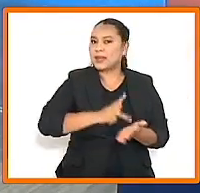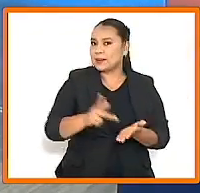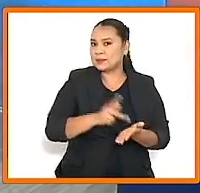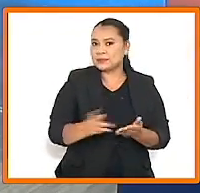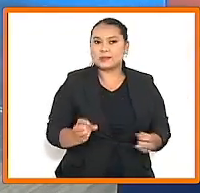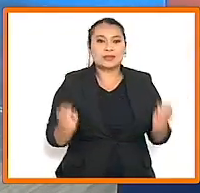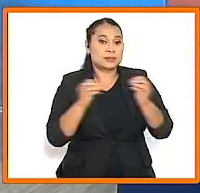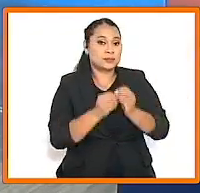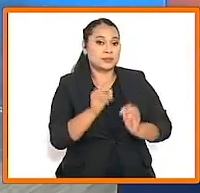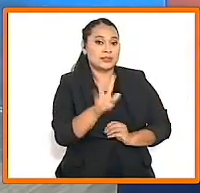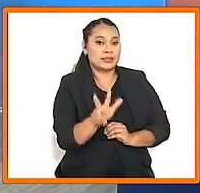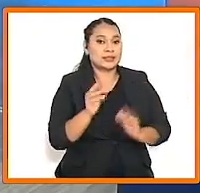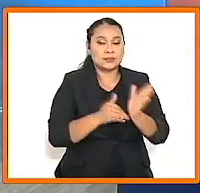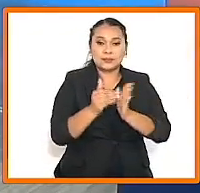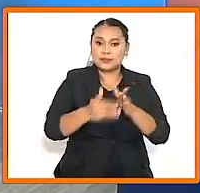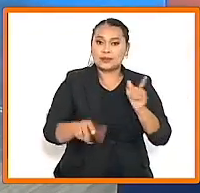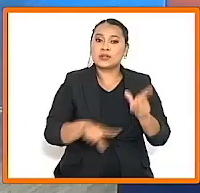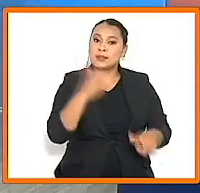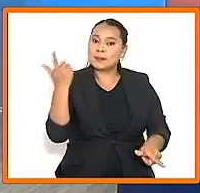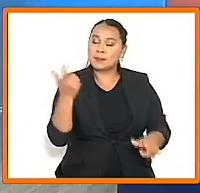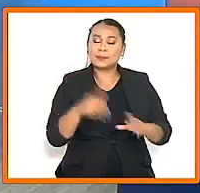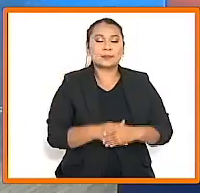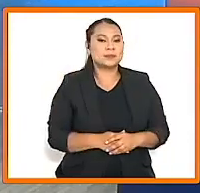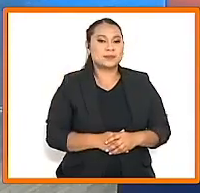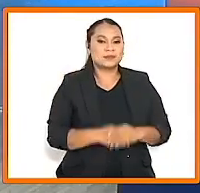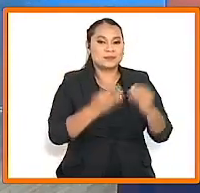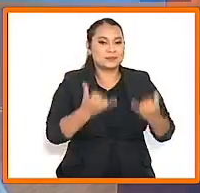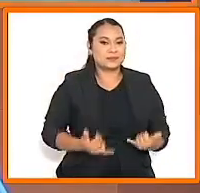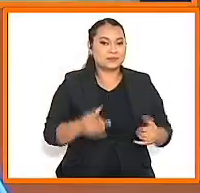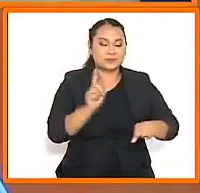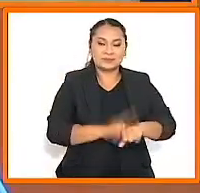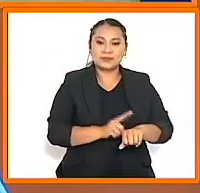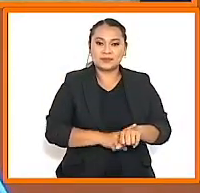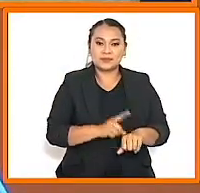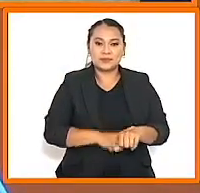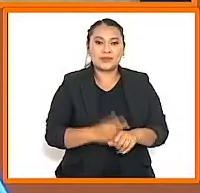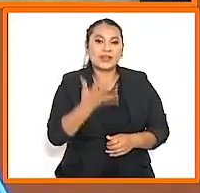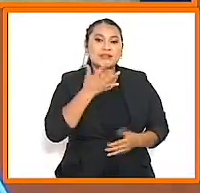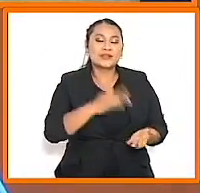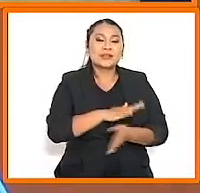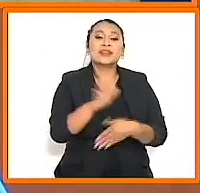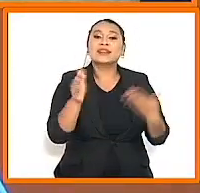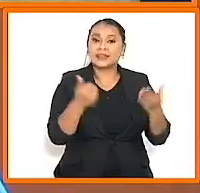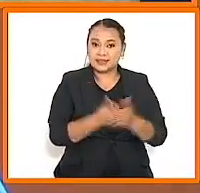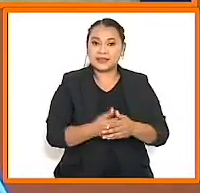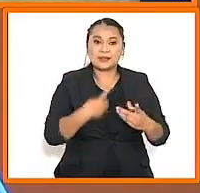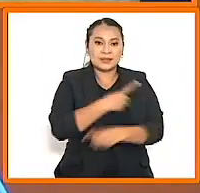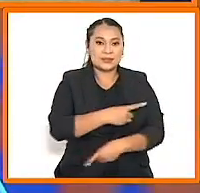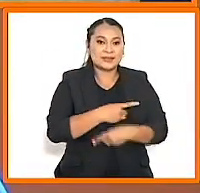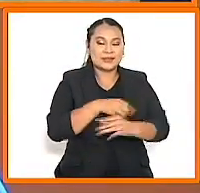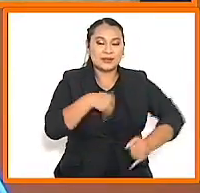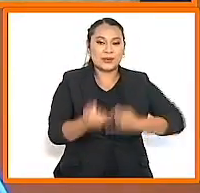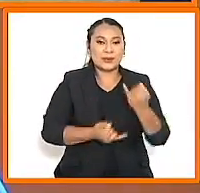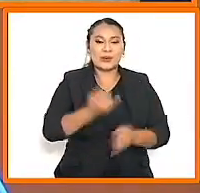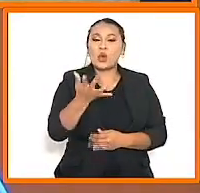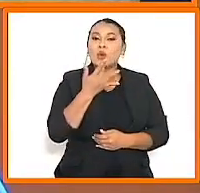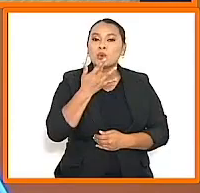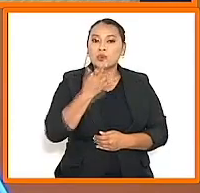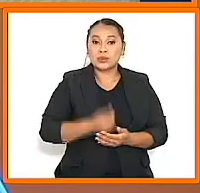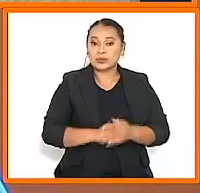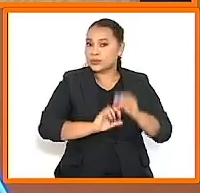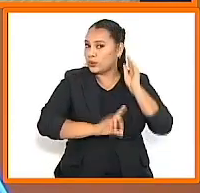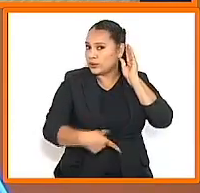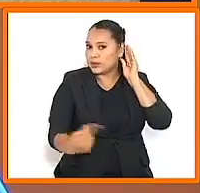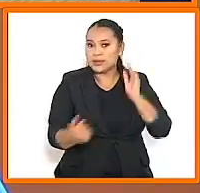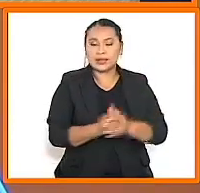pagaron más de 3 millones de lempiras. Ahora sí, llegó el momento de llevarte la suerte y la diversión de diaria hasta tu hogar.